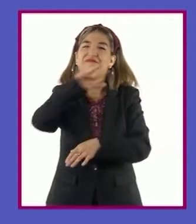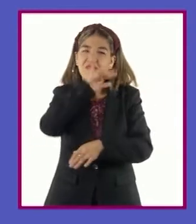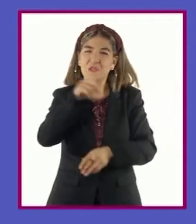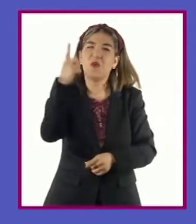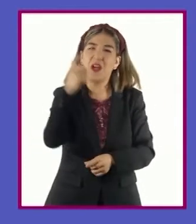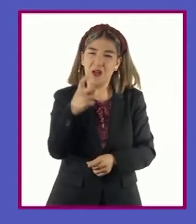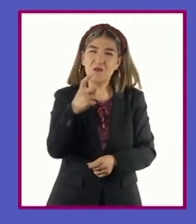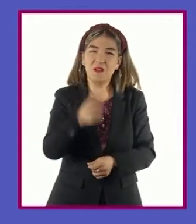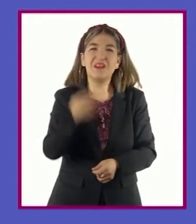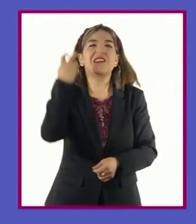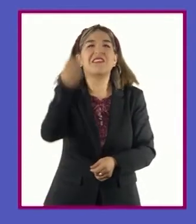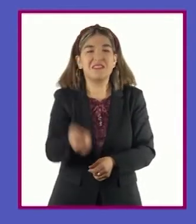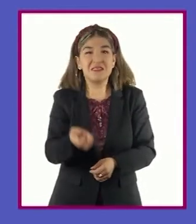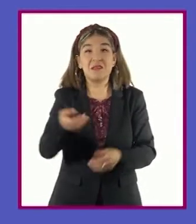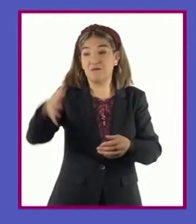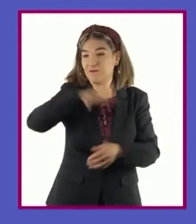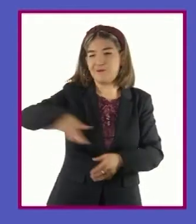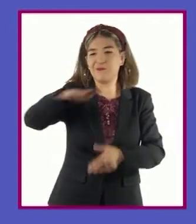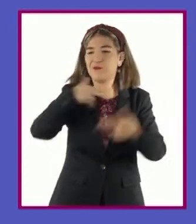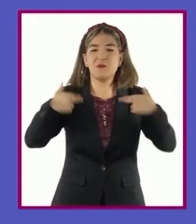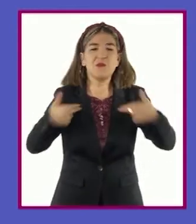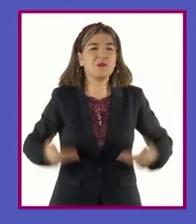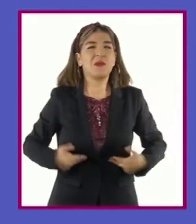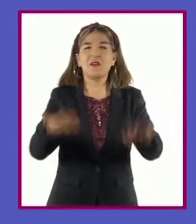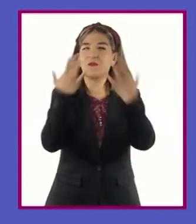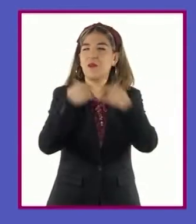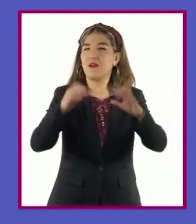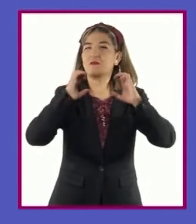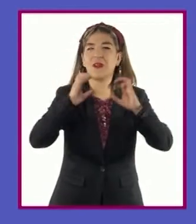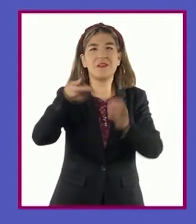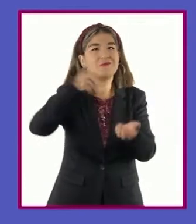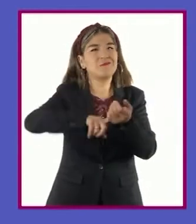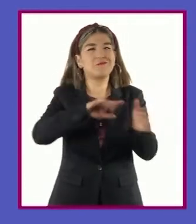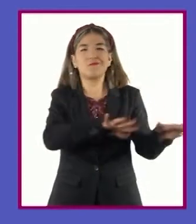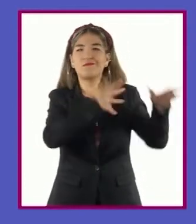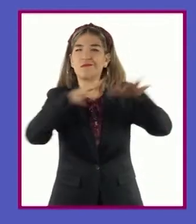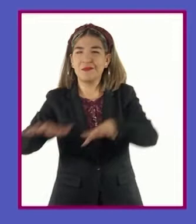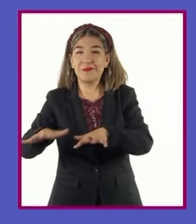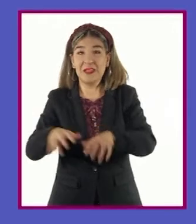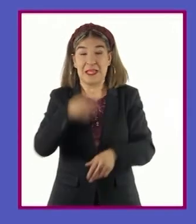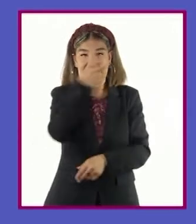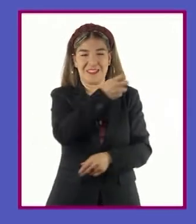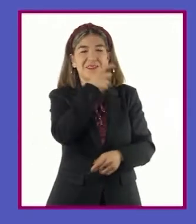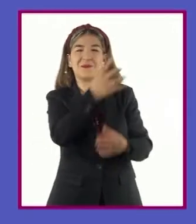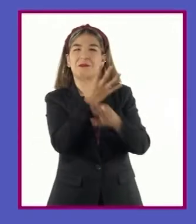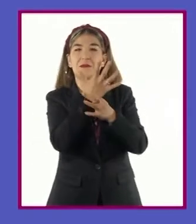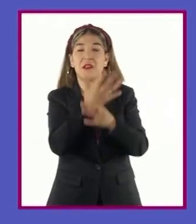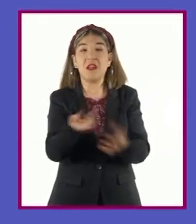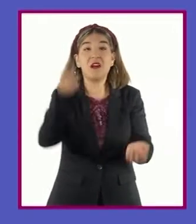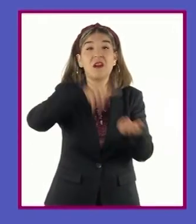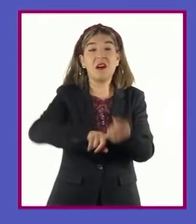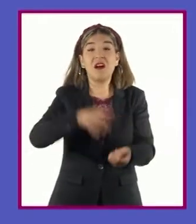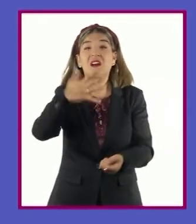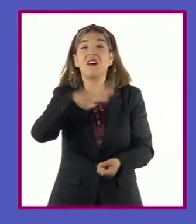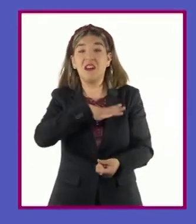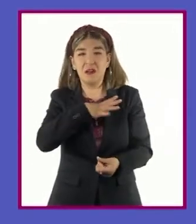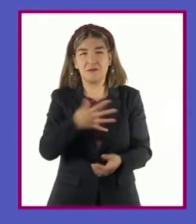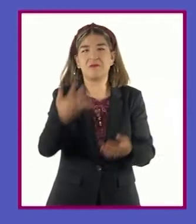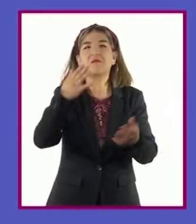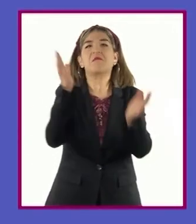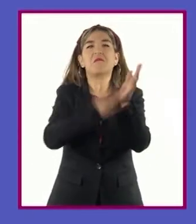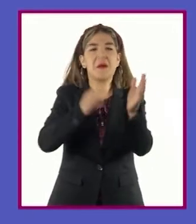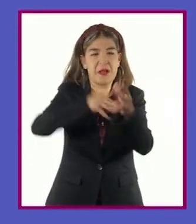indica que los humanos no tenemos cuidado con los mares. Según esta organización, se encuentran envoltorios de